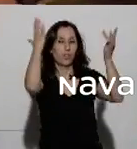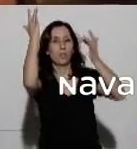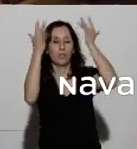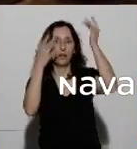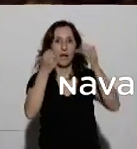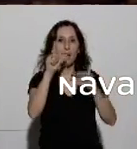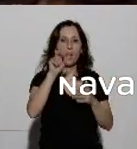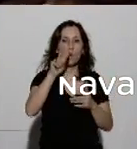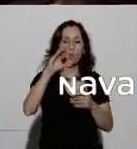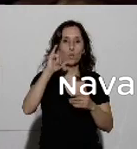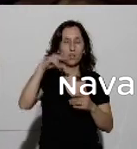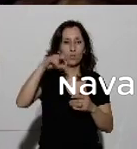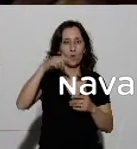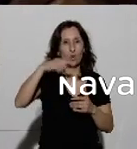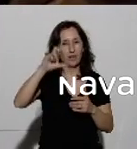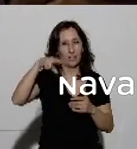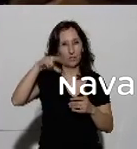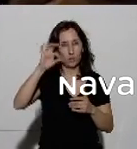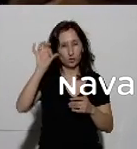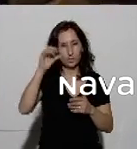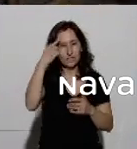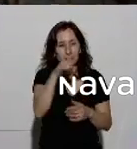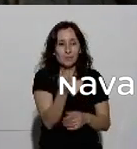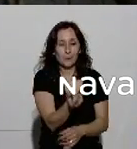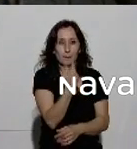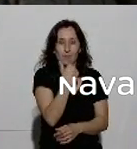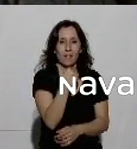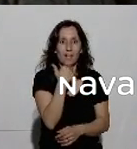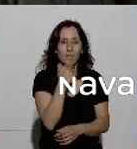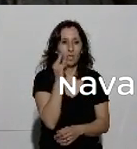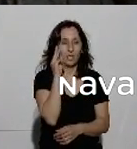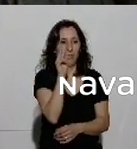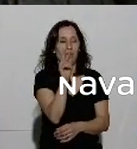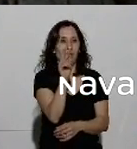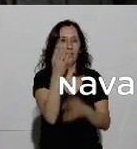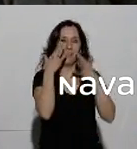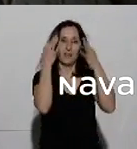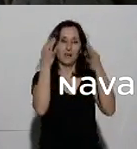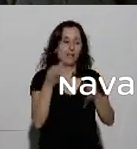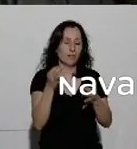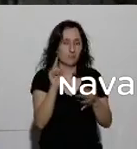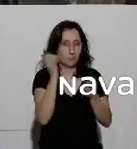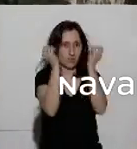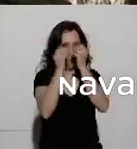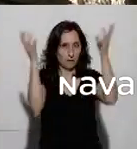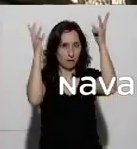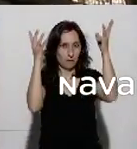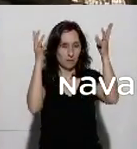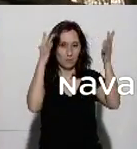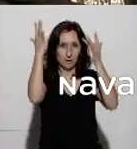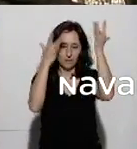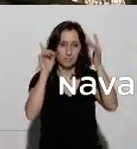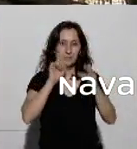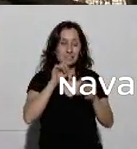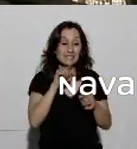lo que son? Aquellas sustancias que tomadas te hacen ver una realidad diferente a la que ocurre, ¿eh? Y eso lo